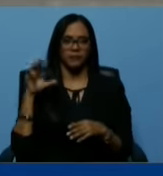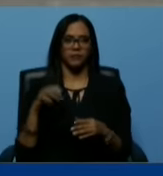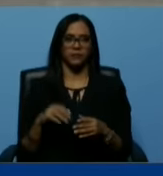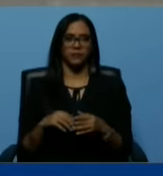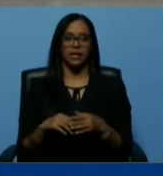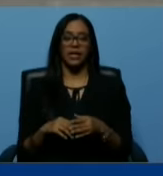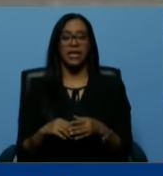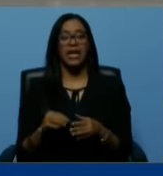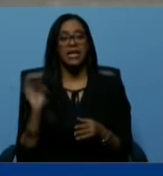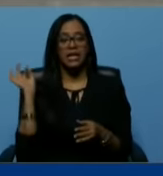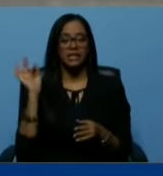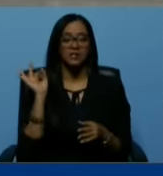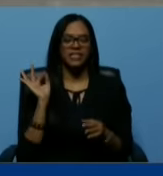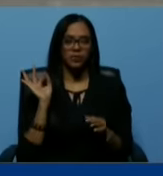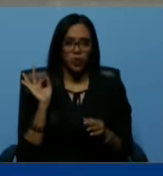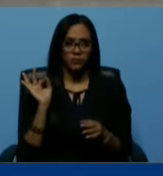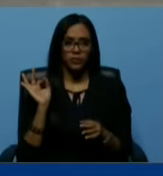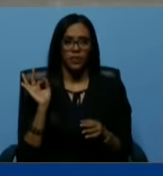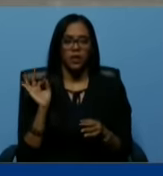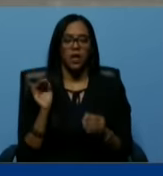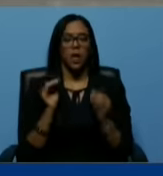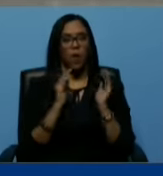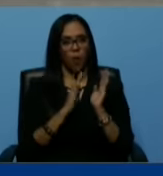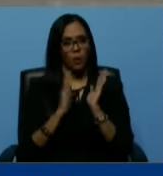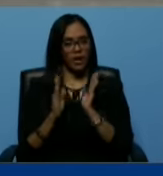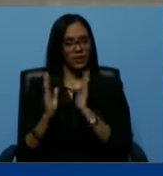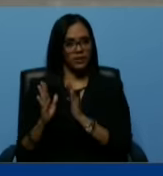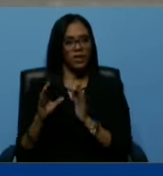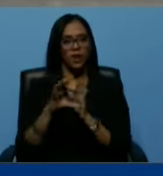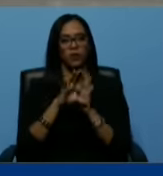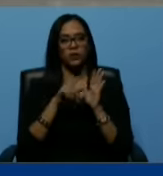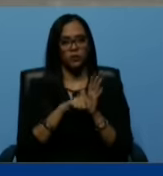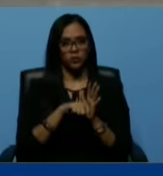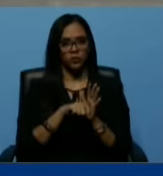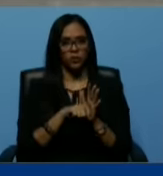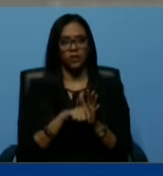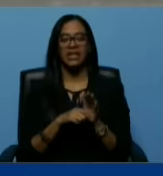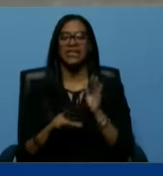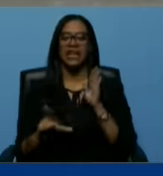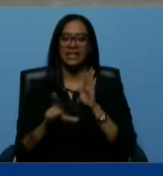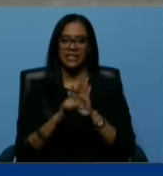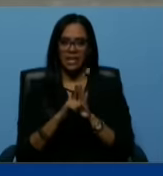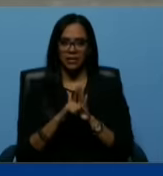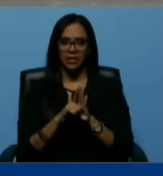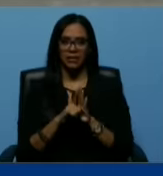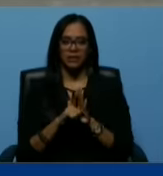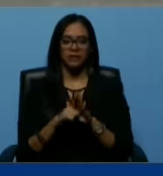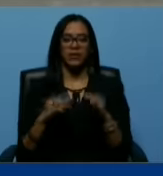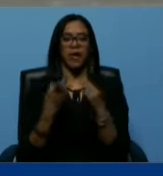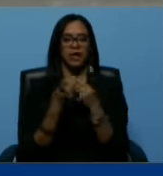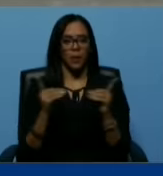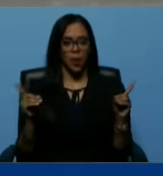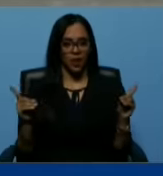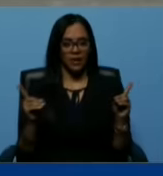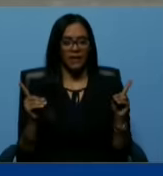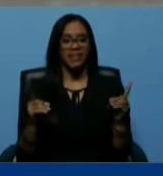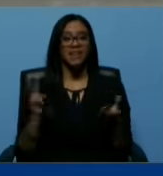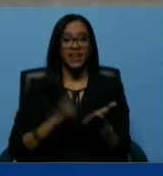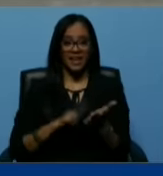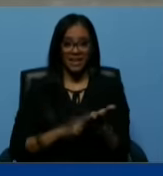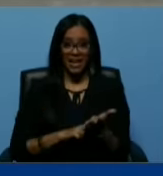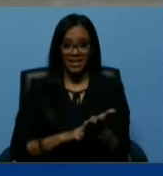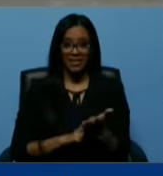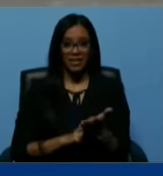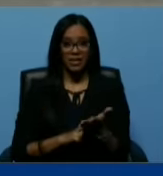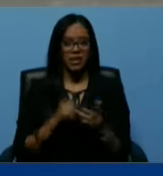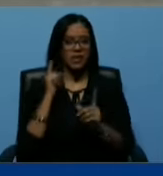que es la expresión orgánica de la Constitución y de las leyes de la democracia real,